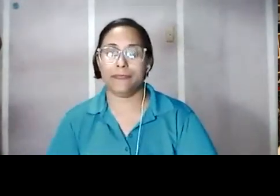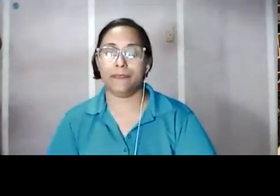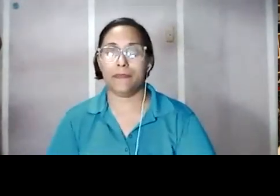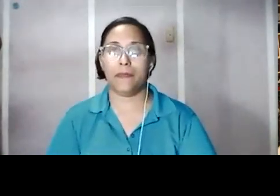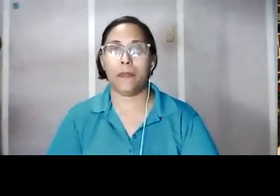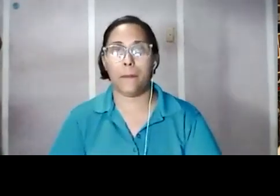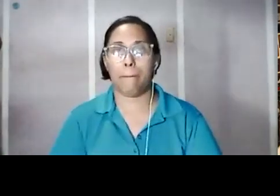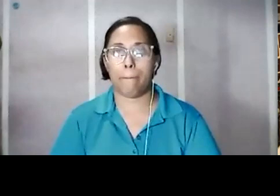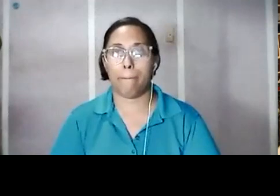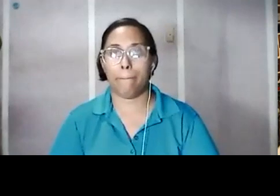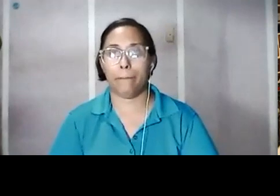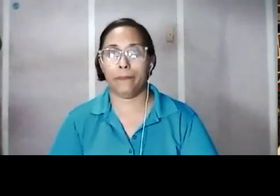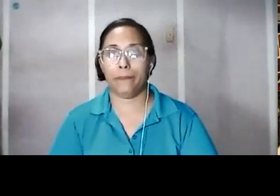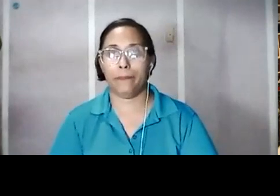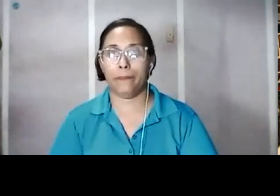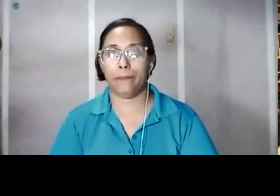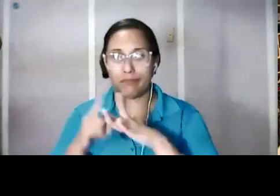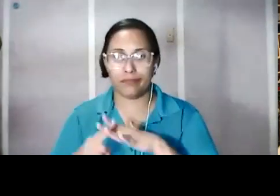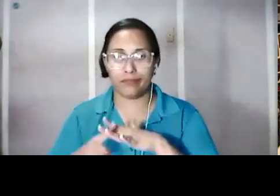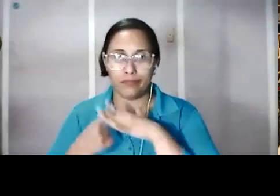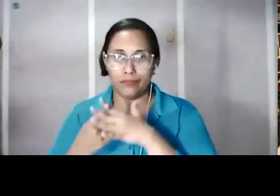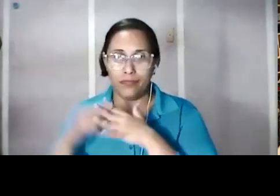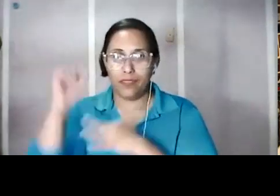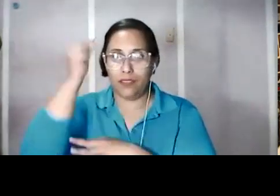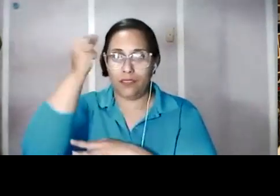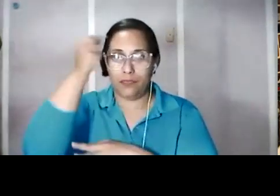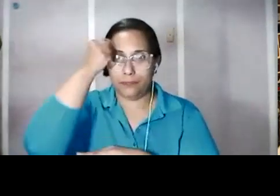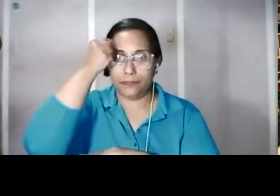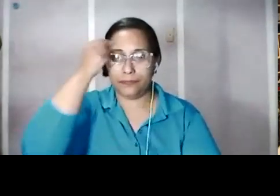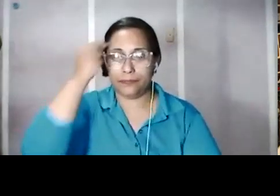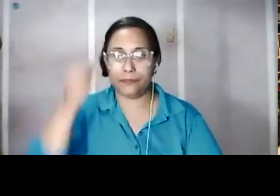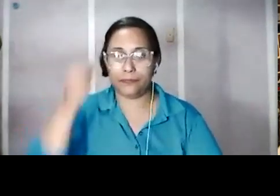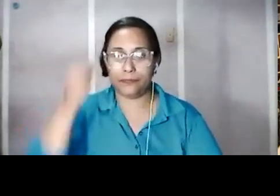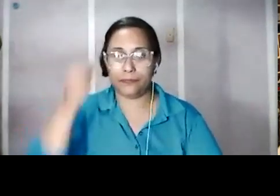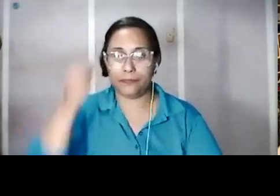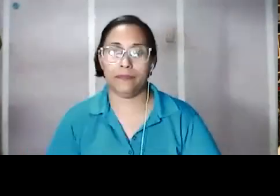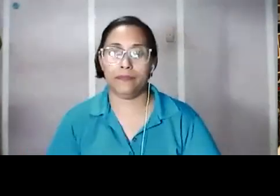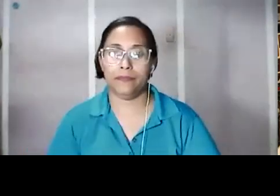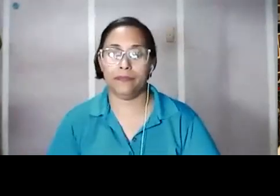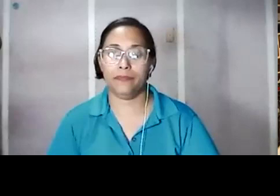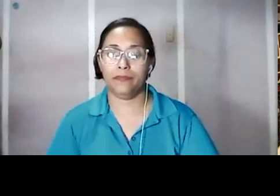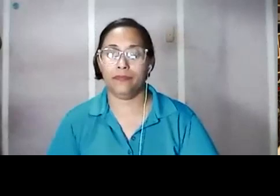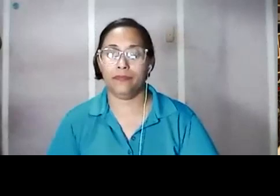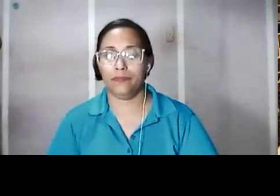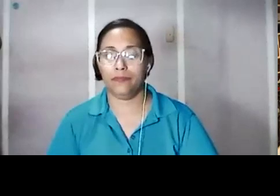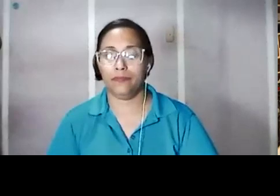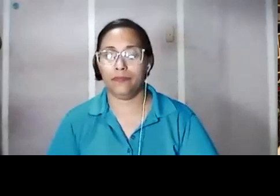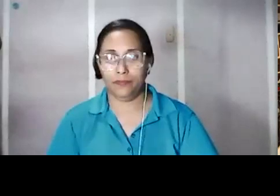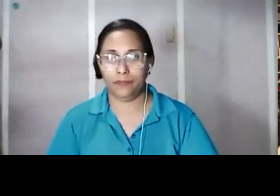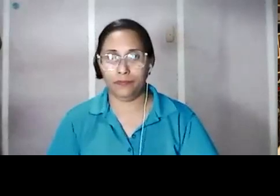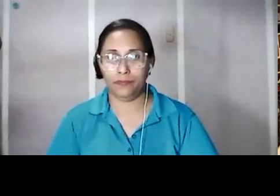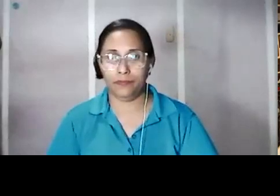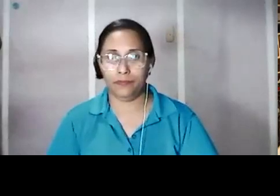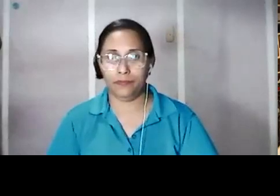Eh, para empezar, el gobernador, que era